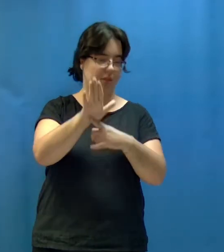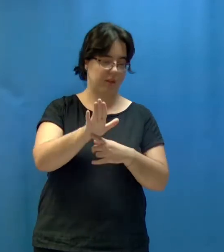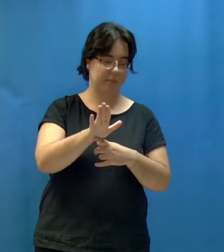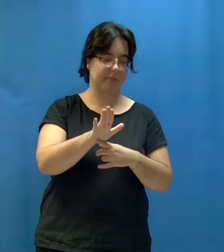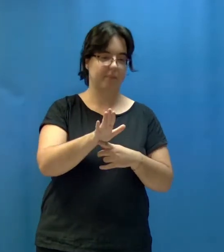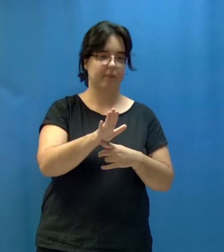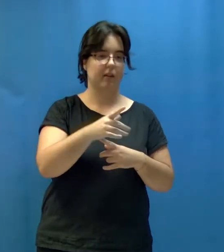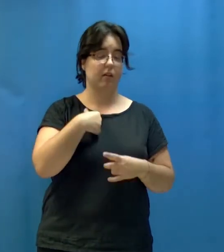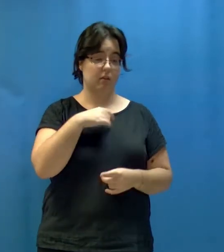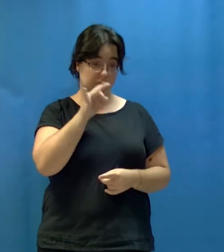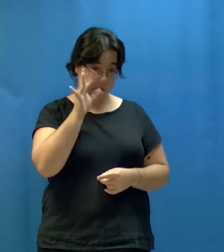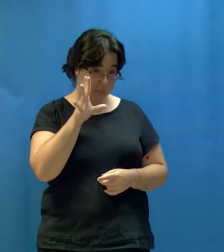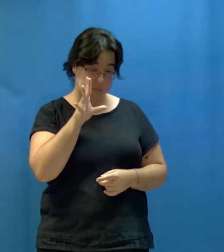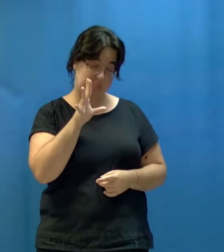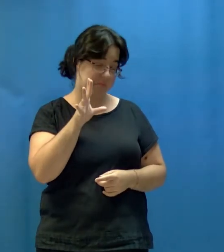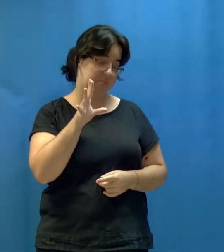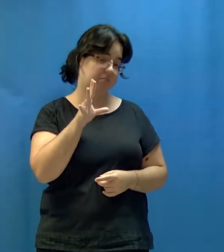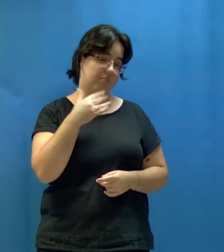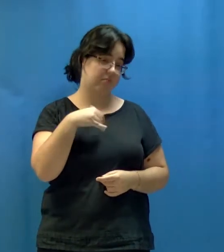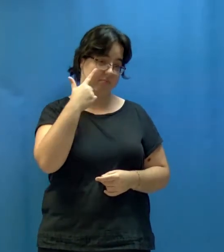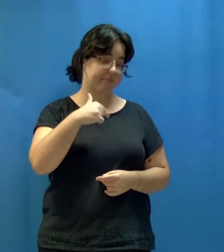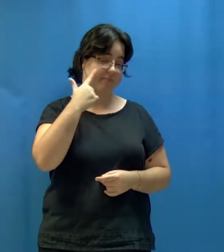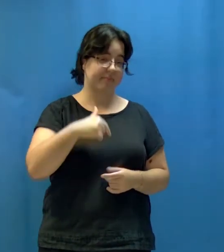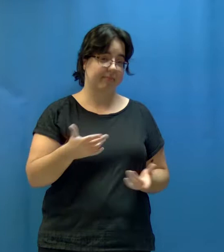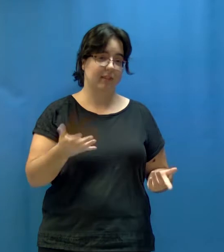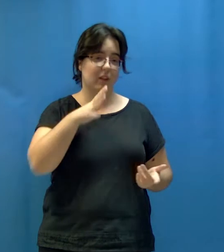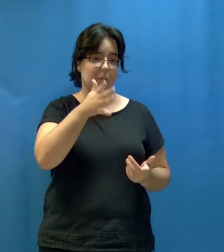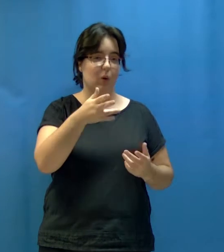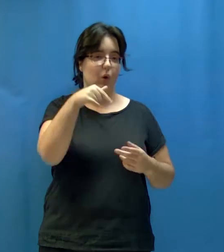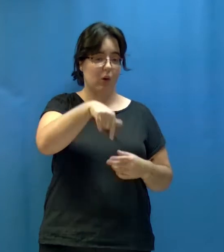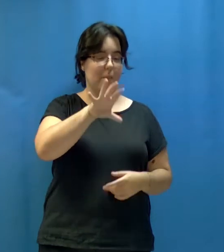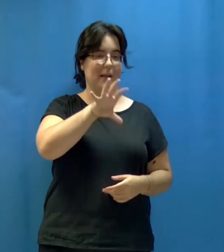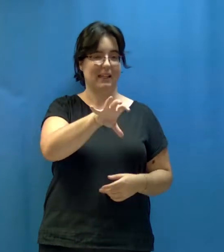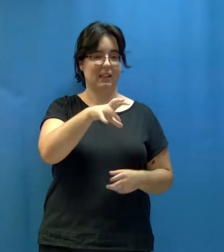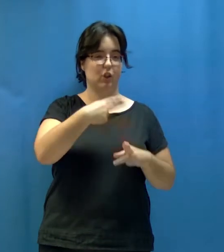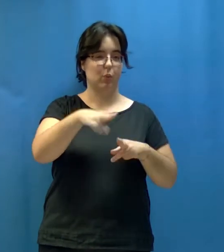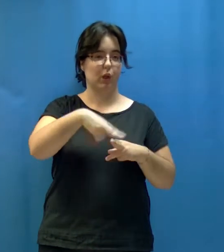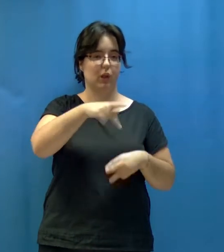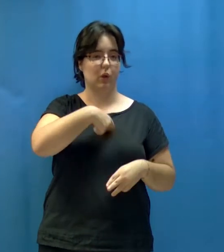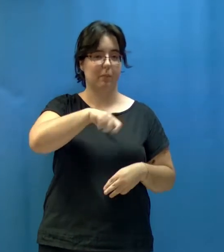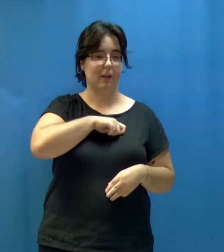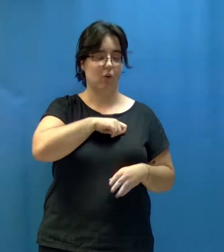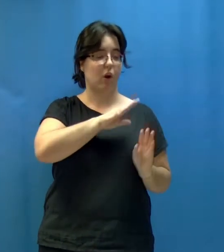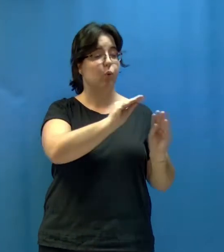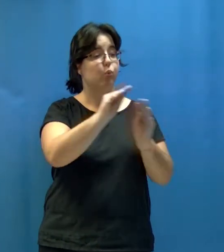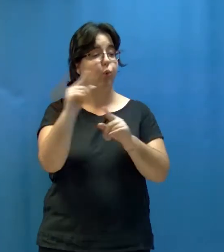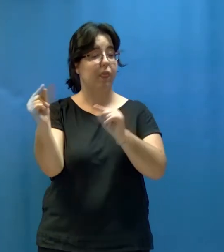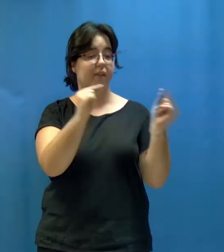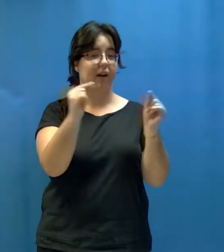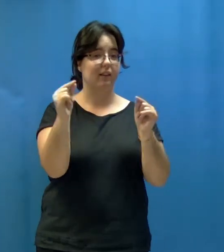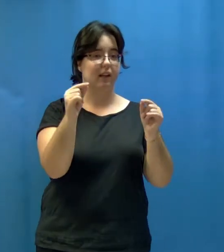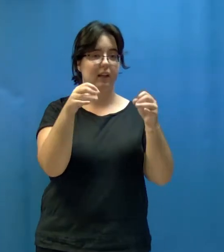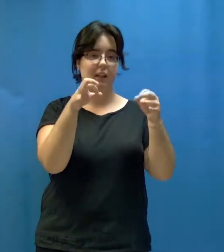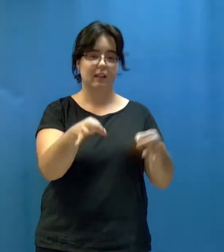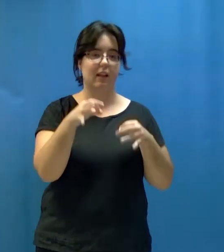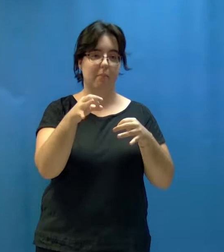sorprendido ninguna de sus intervenciones, porque en este país y en la política española, en todos los debates que ustedes promueven, acaban